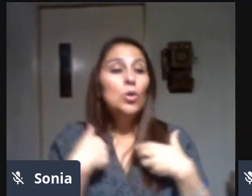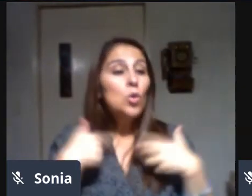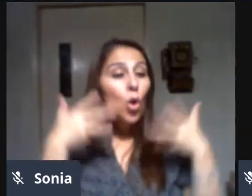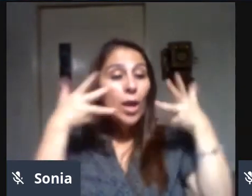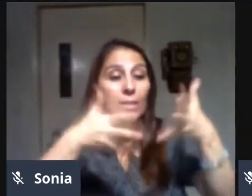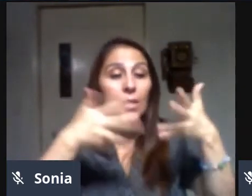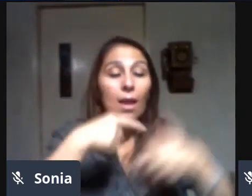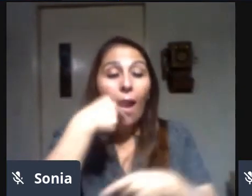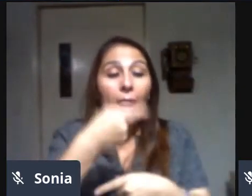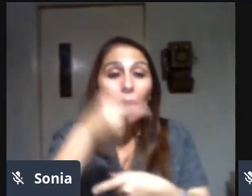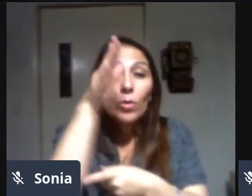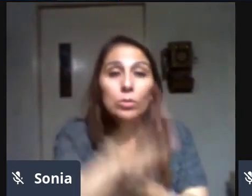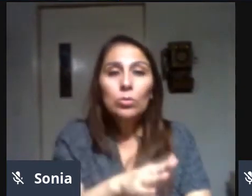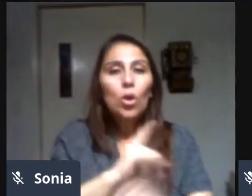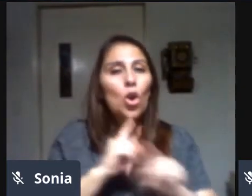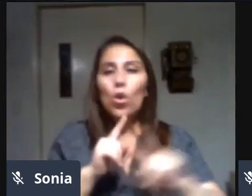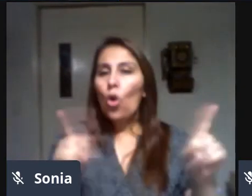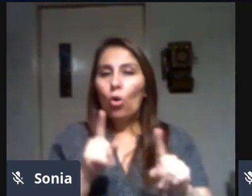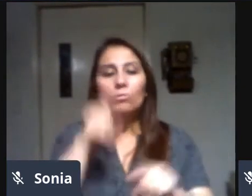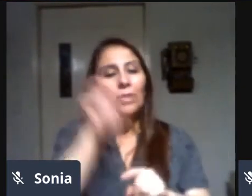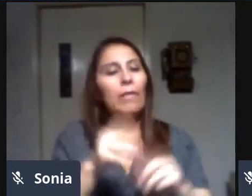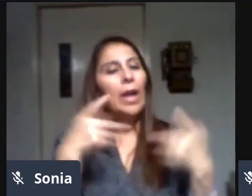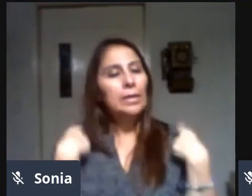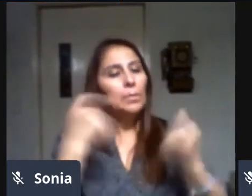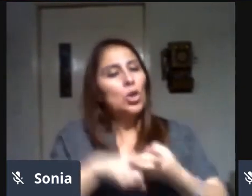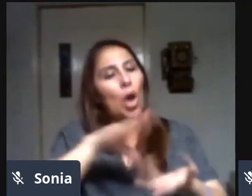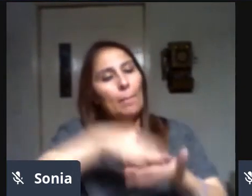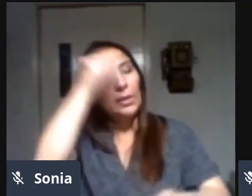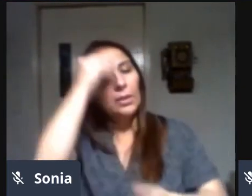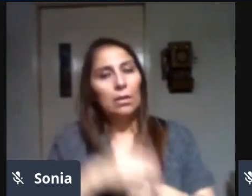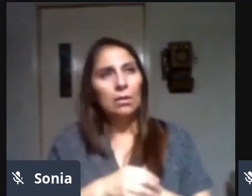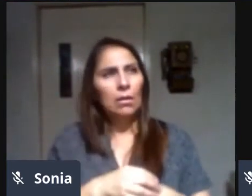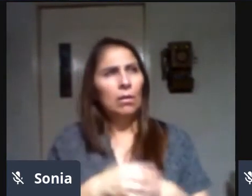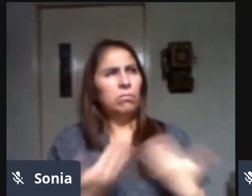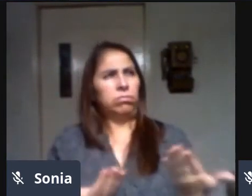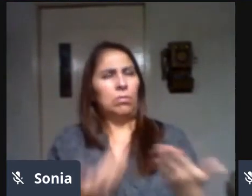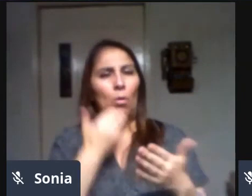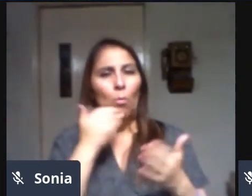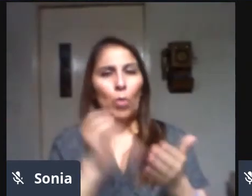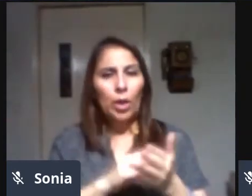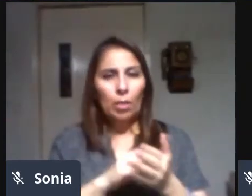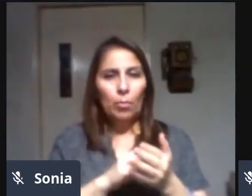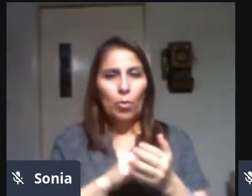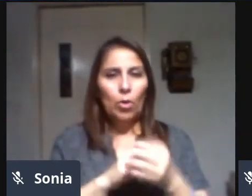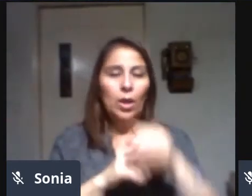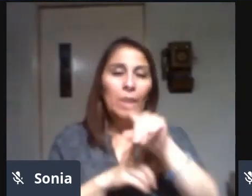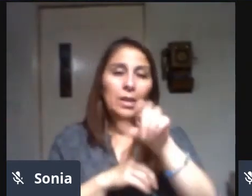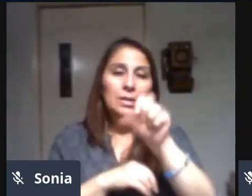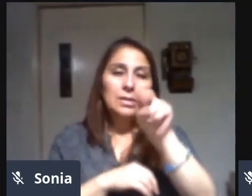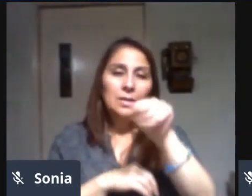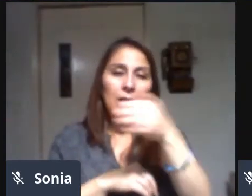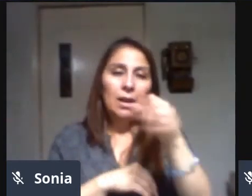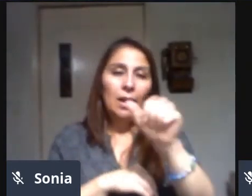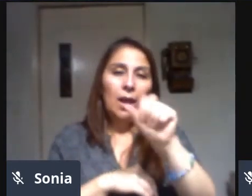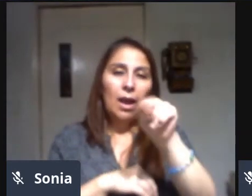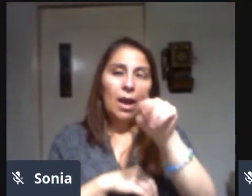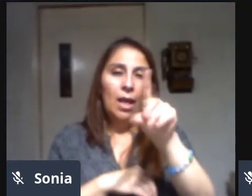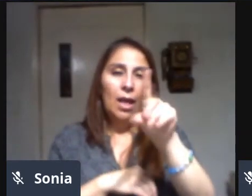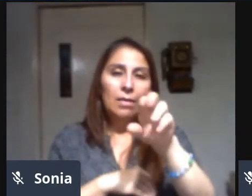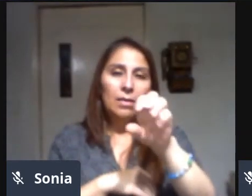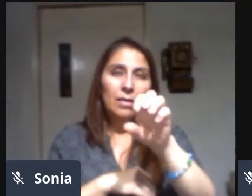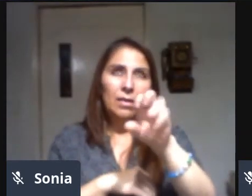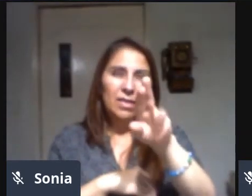y esto ya crea una desventaja digamos en san andrés también estoy en un taller sobre esto nos contaban que a ellos los comienzan a